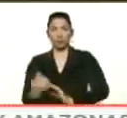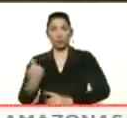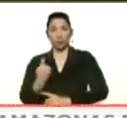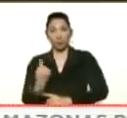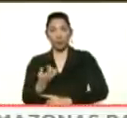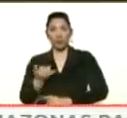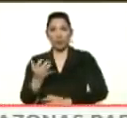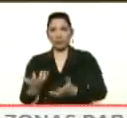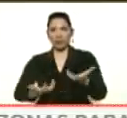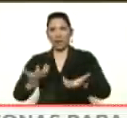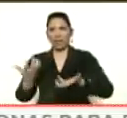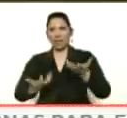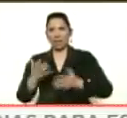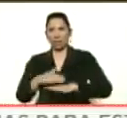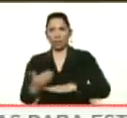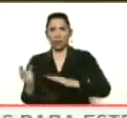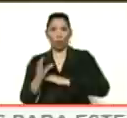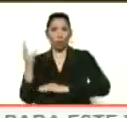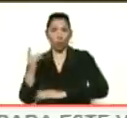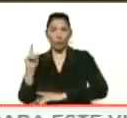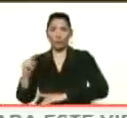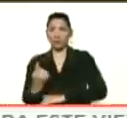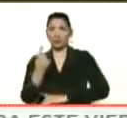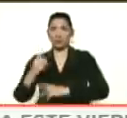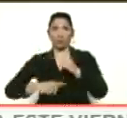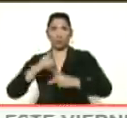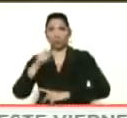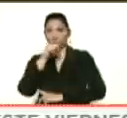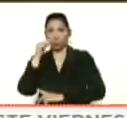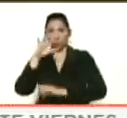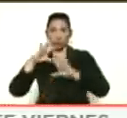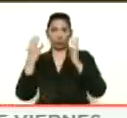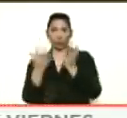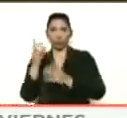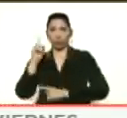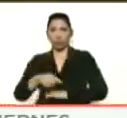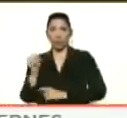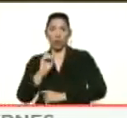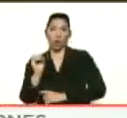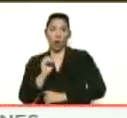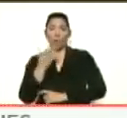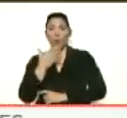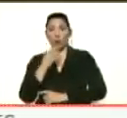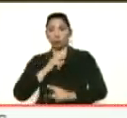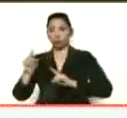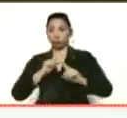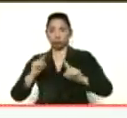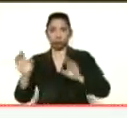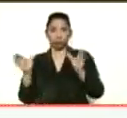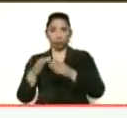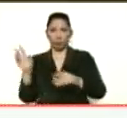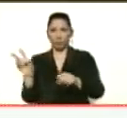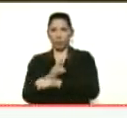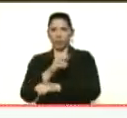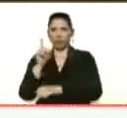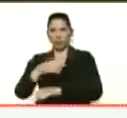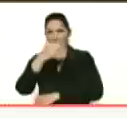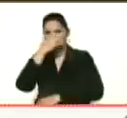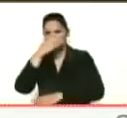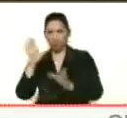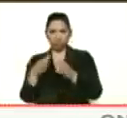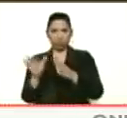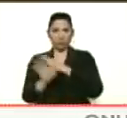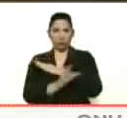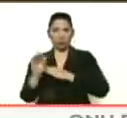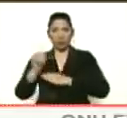está caliente, porque es Colombia el principal productor de cocaína del mundo entero, o por la acción de grupos violentos y paramilitares en nuestra